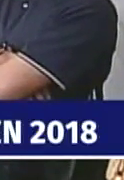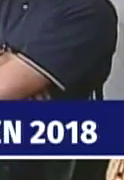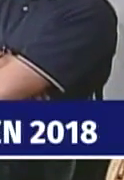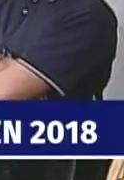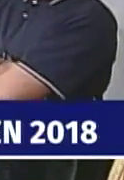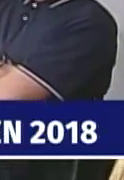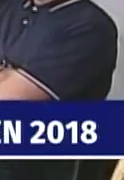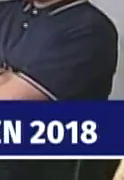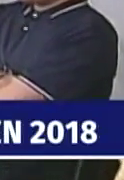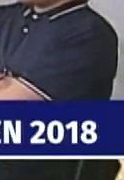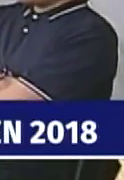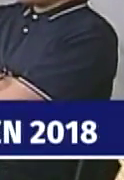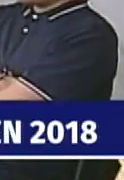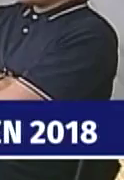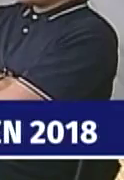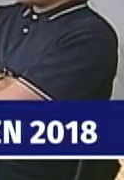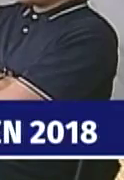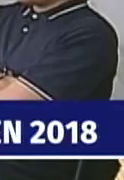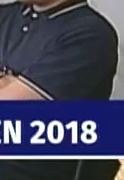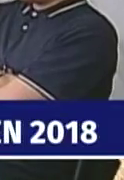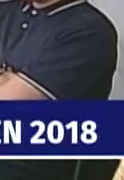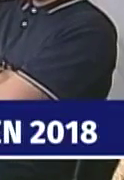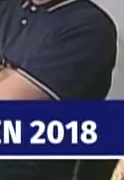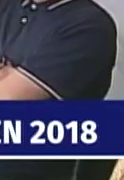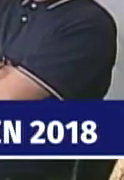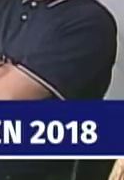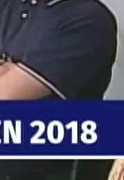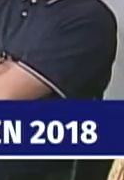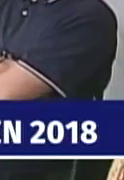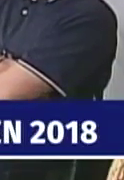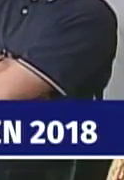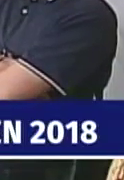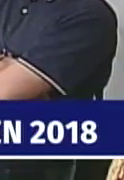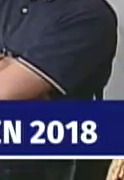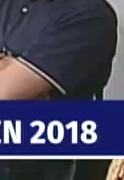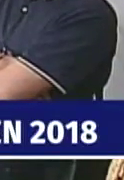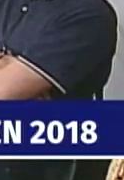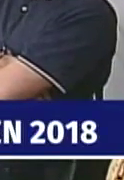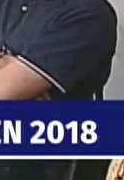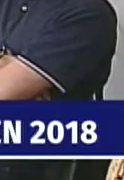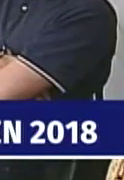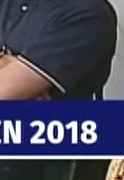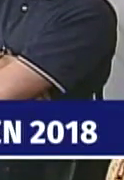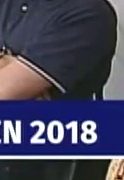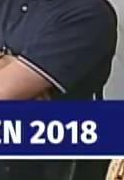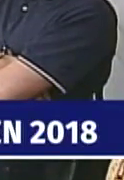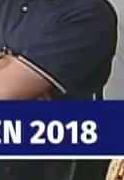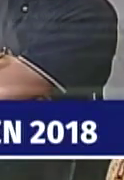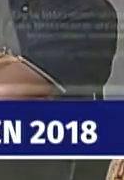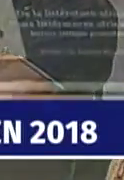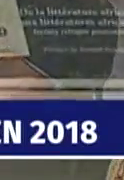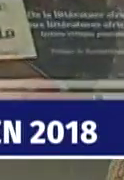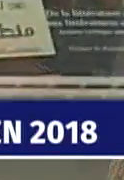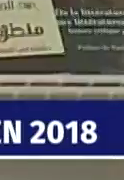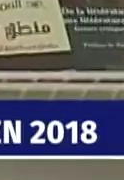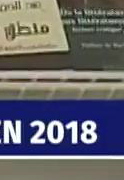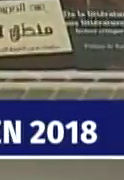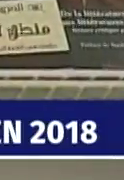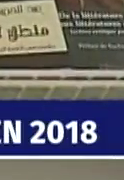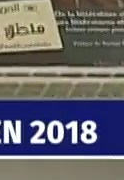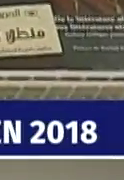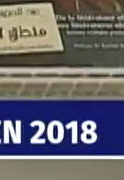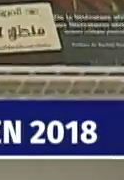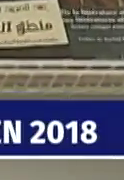el corazón completo a una feria que muchos o algunos no confiaban, pero hoy estamos demostrando